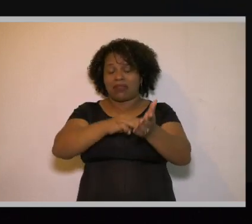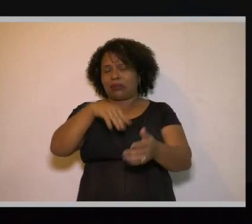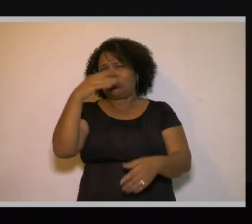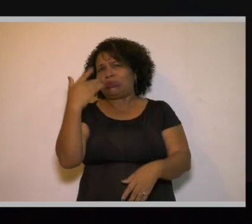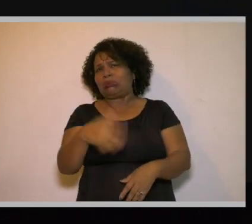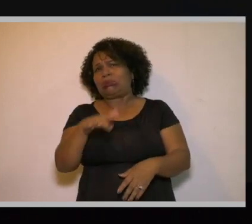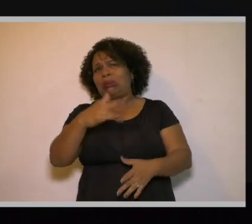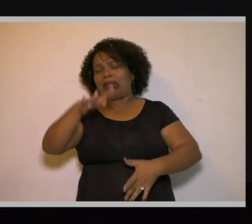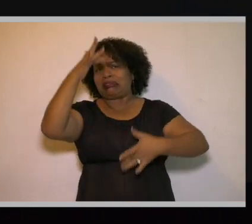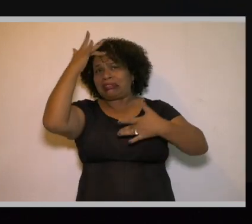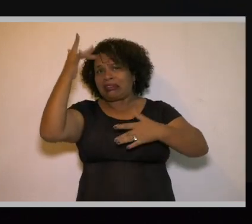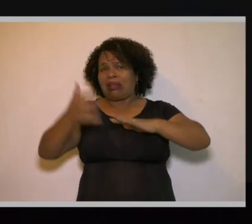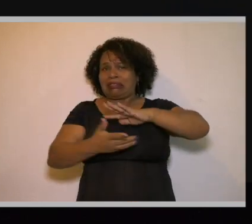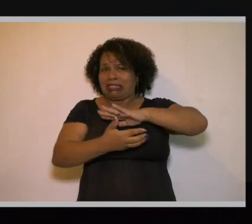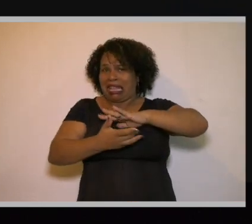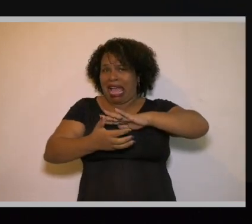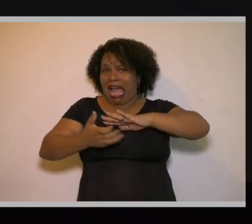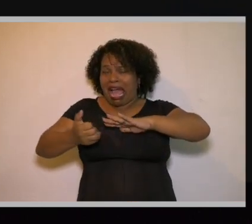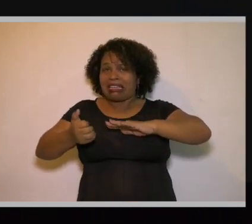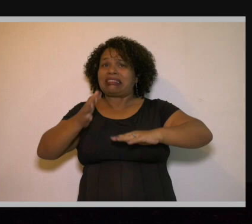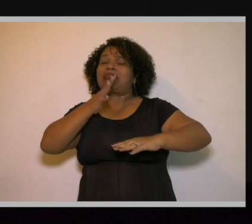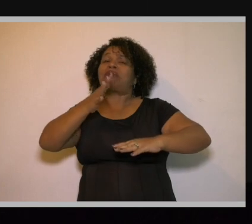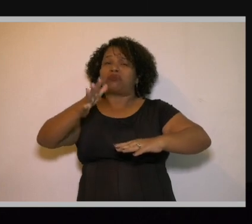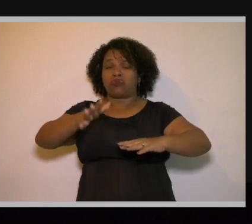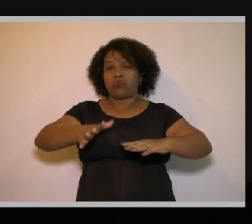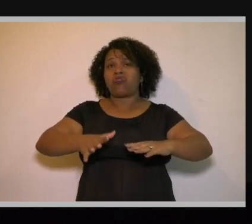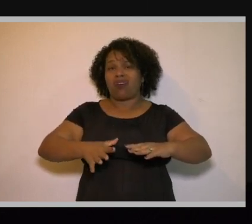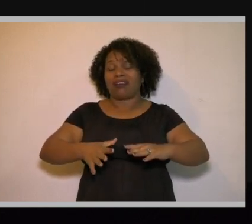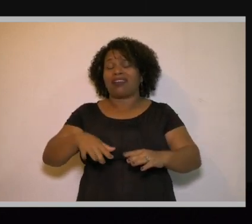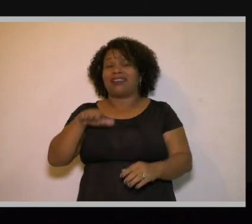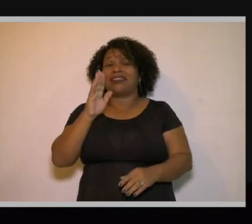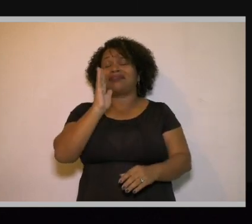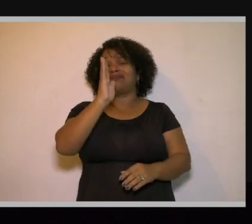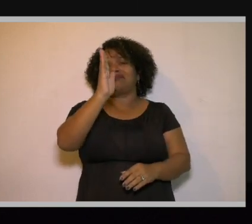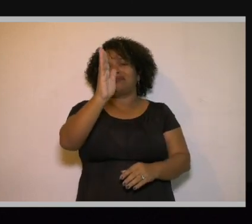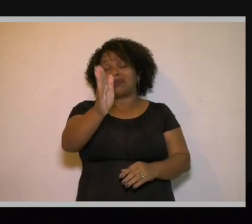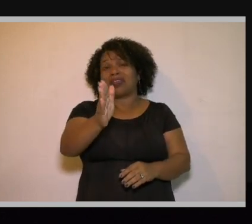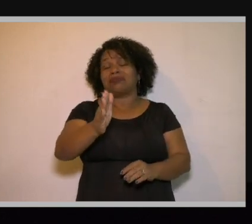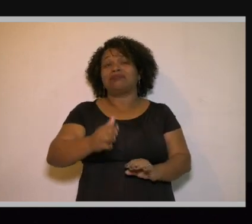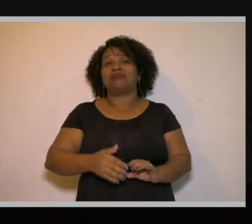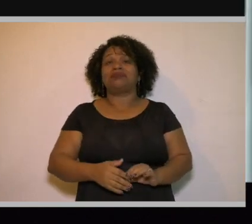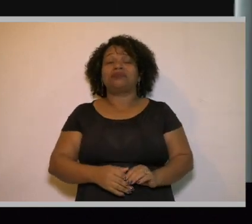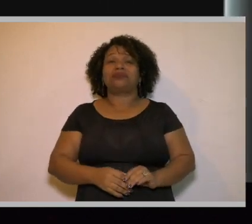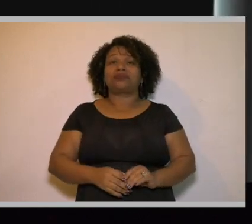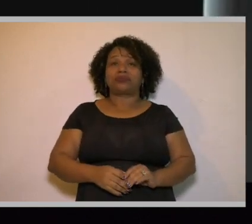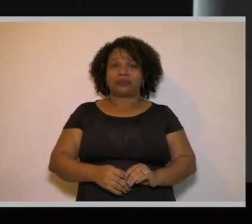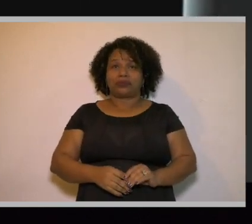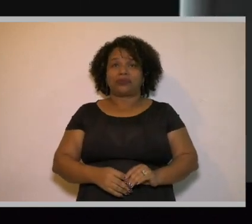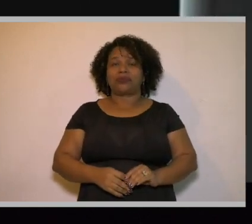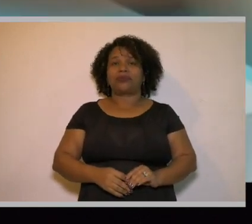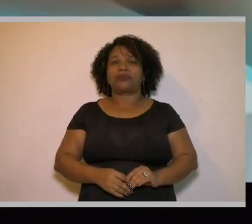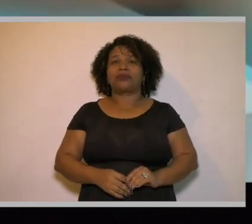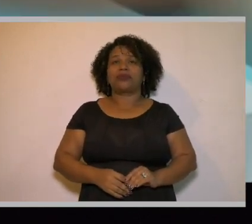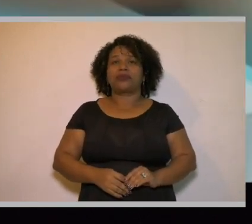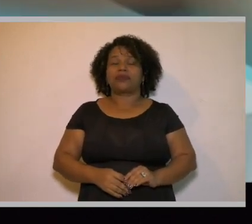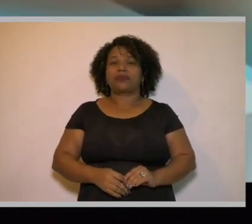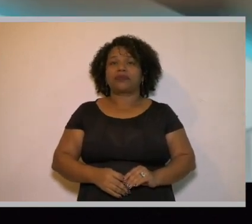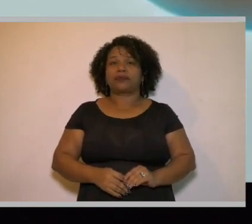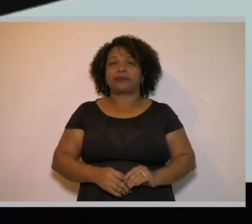que convierte el cáncer de mama en el más frecuente entre las mujeres, suponiendo el 28,5% de todos los tumores femeninos.